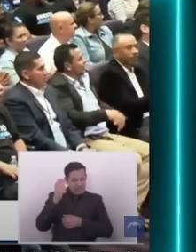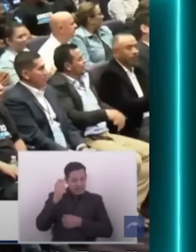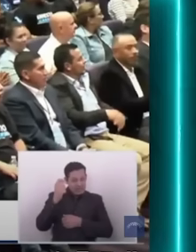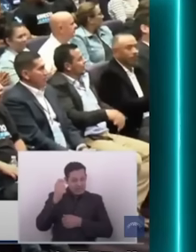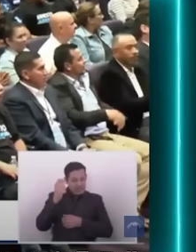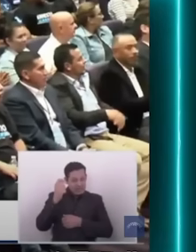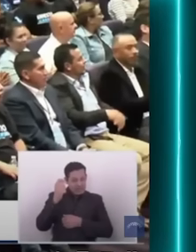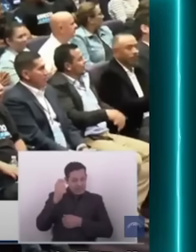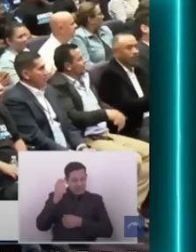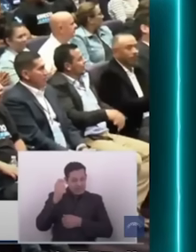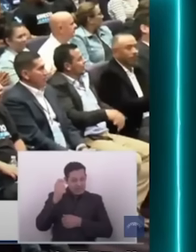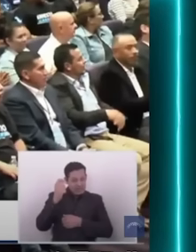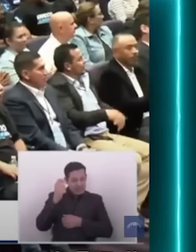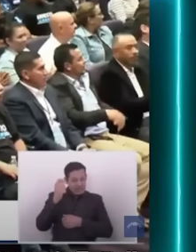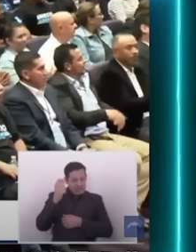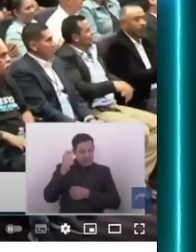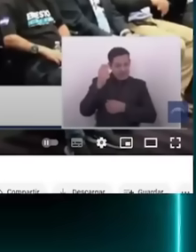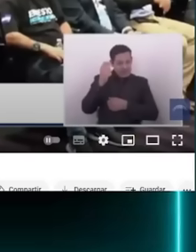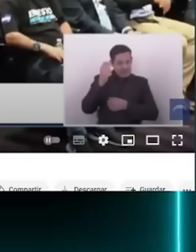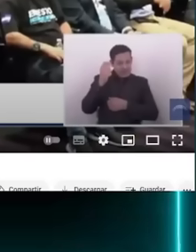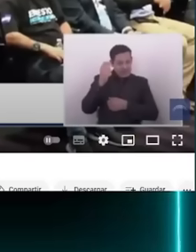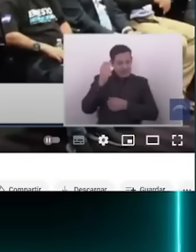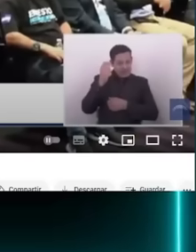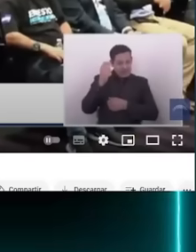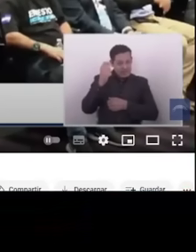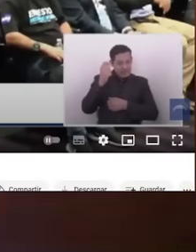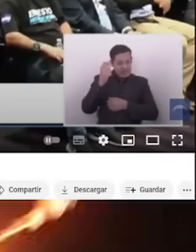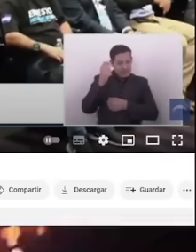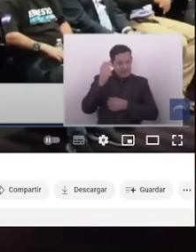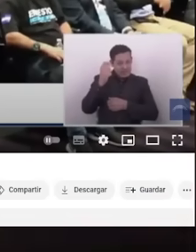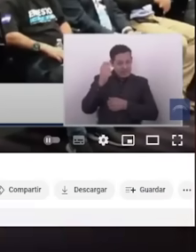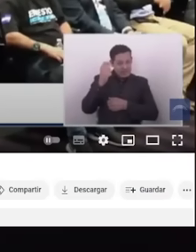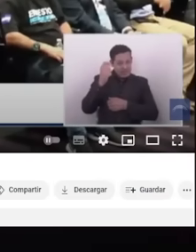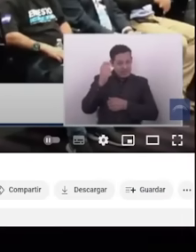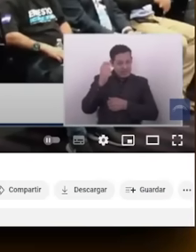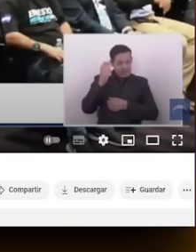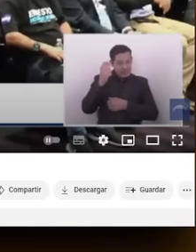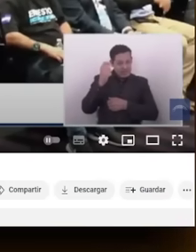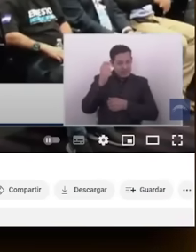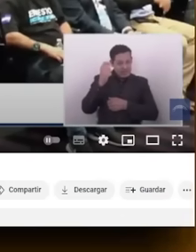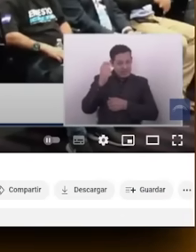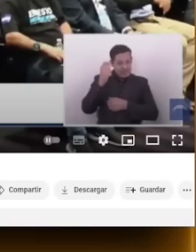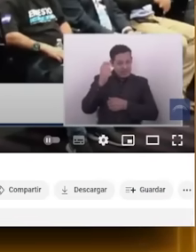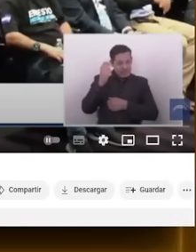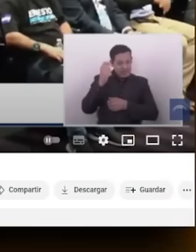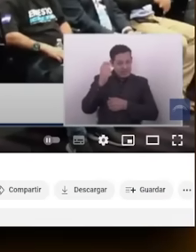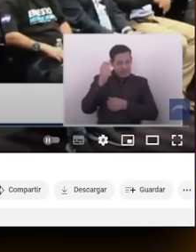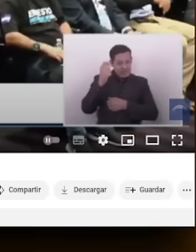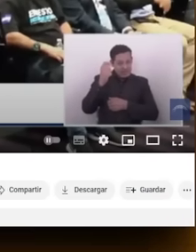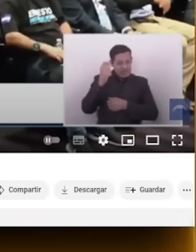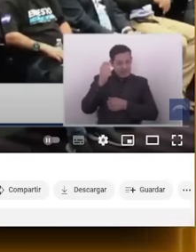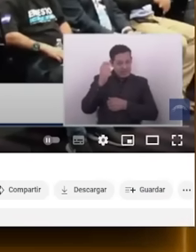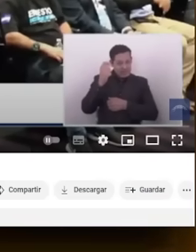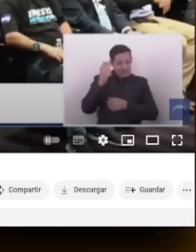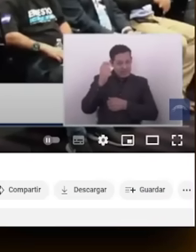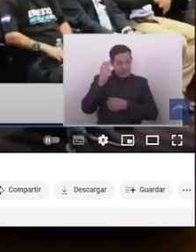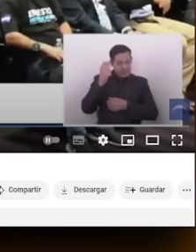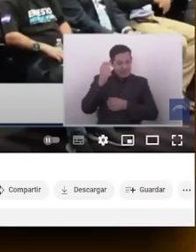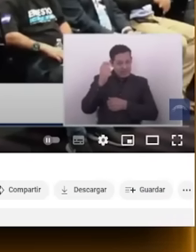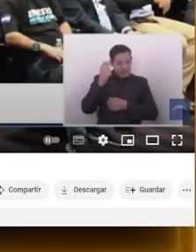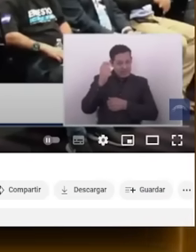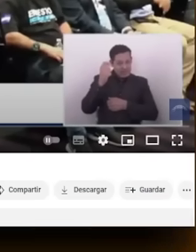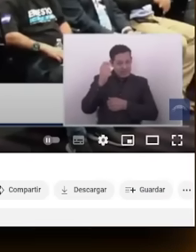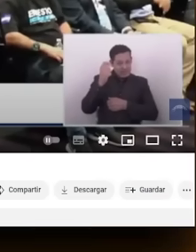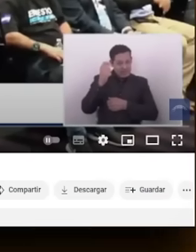que nuevas ideas al igual que Mauricio Funes como le estoy mostrando acá están usando recursos del Estado para andar promocionando